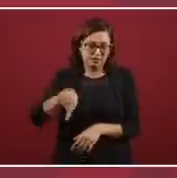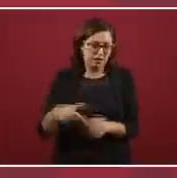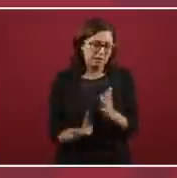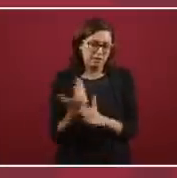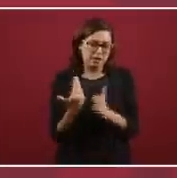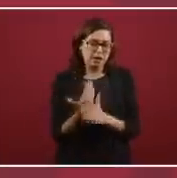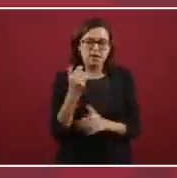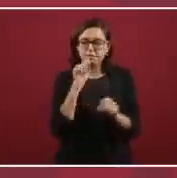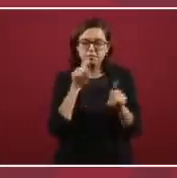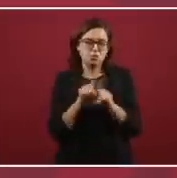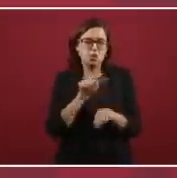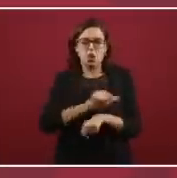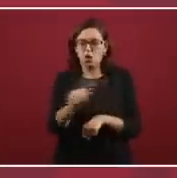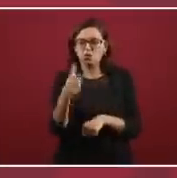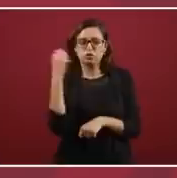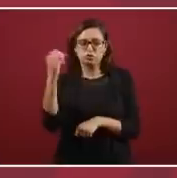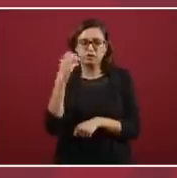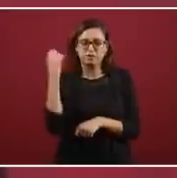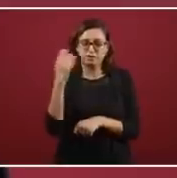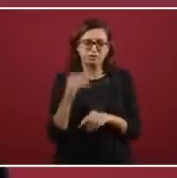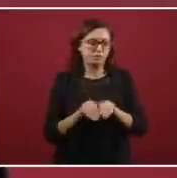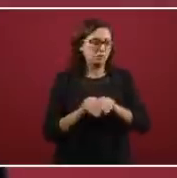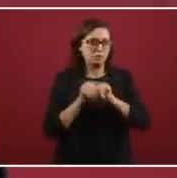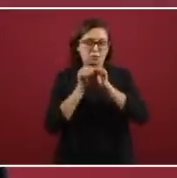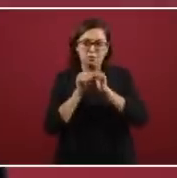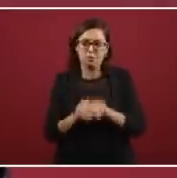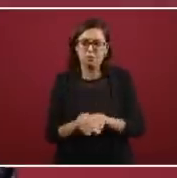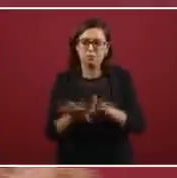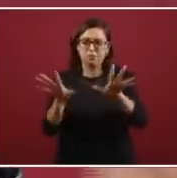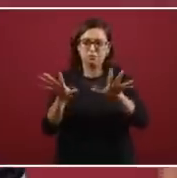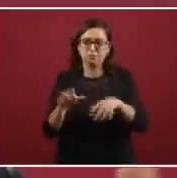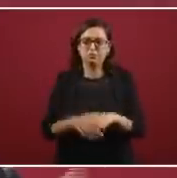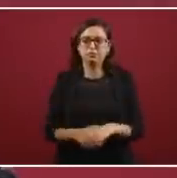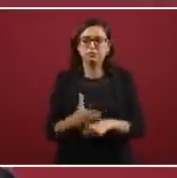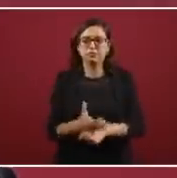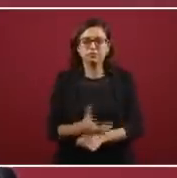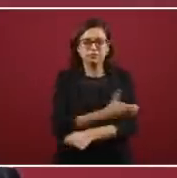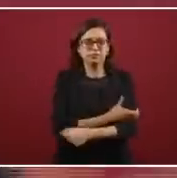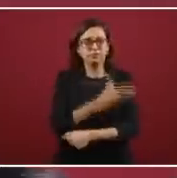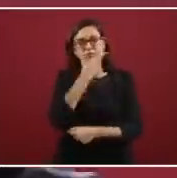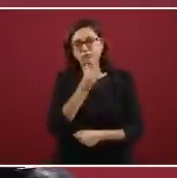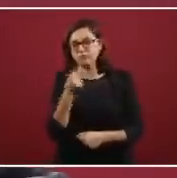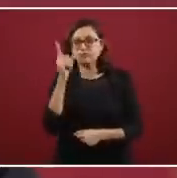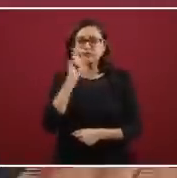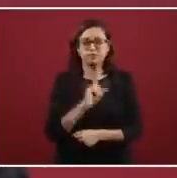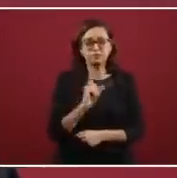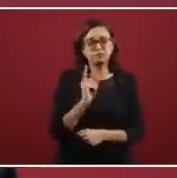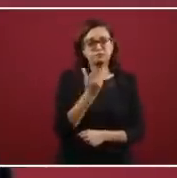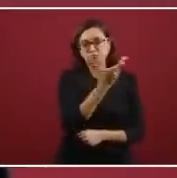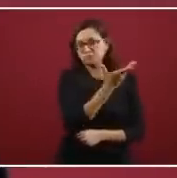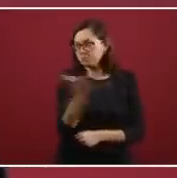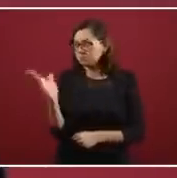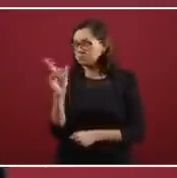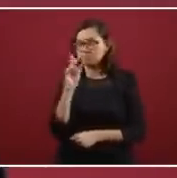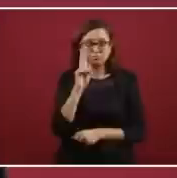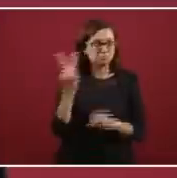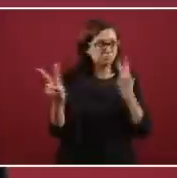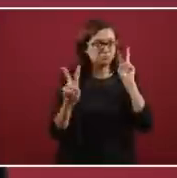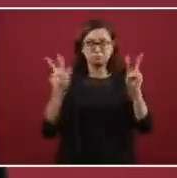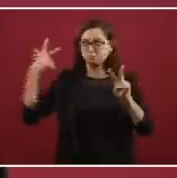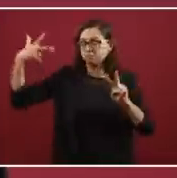los actos. Son compañeras, compañeros, como los